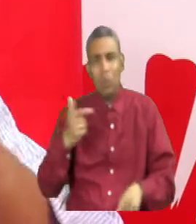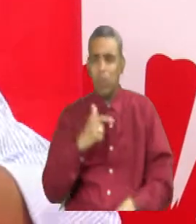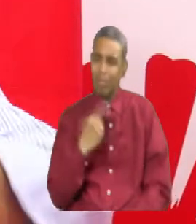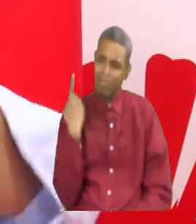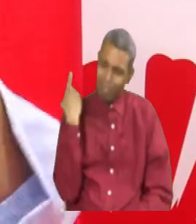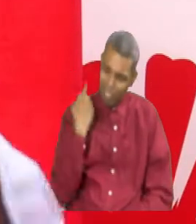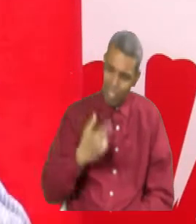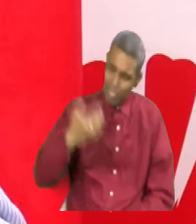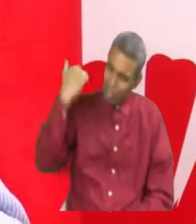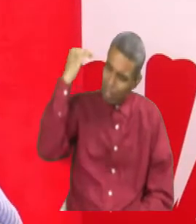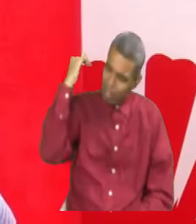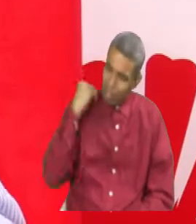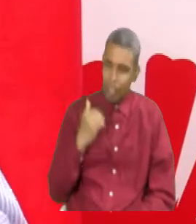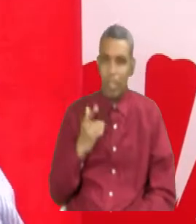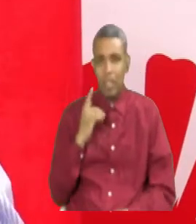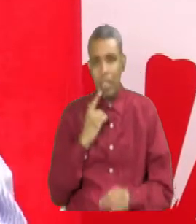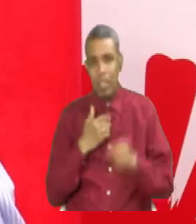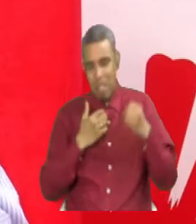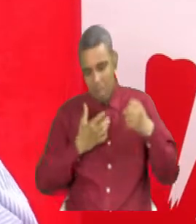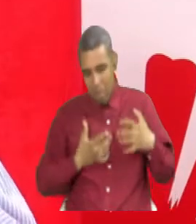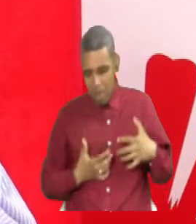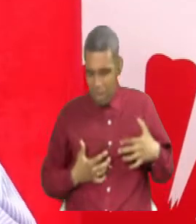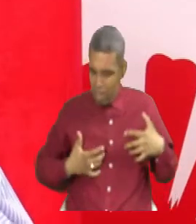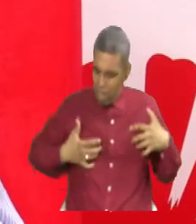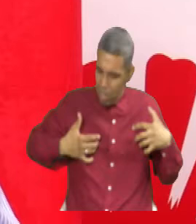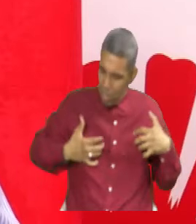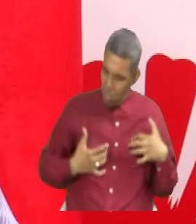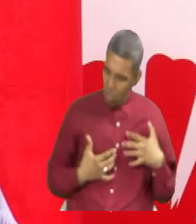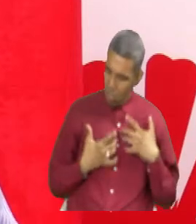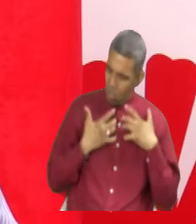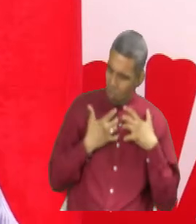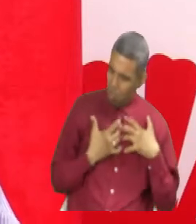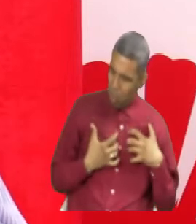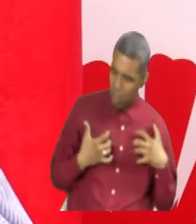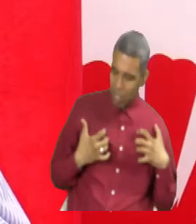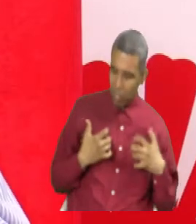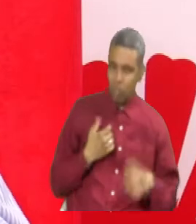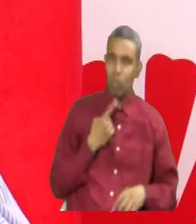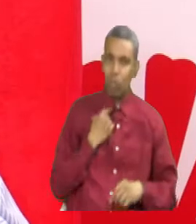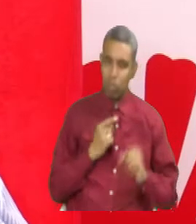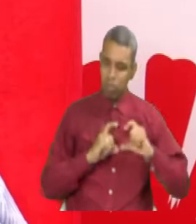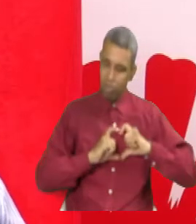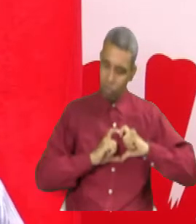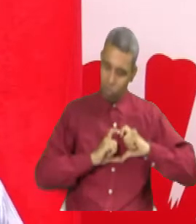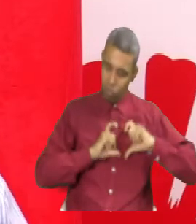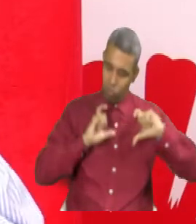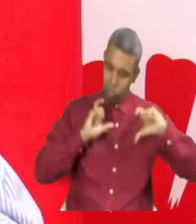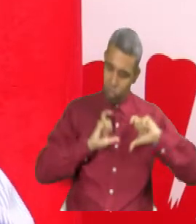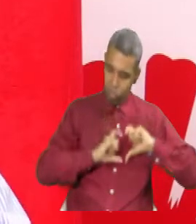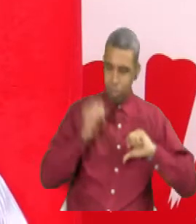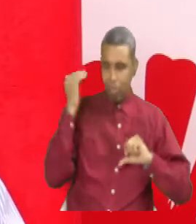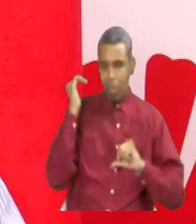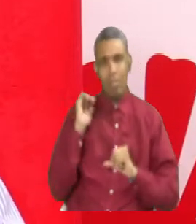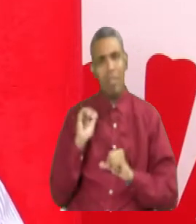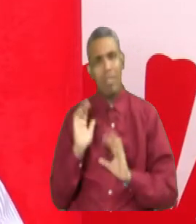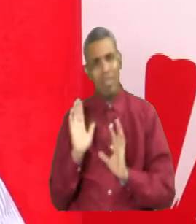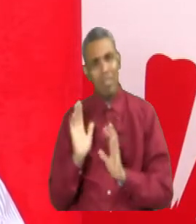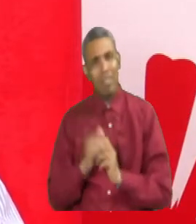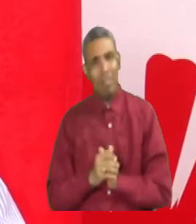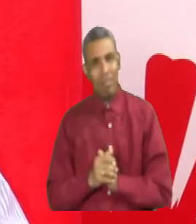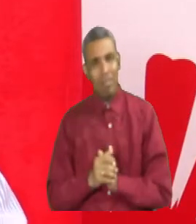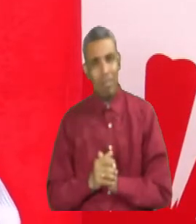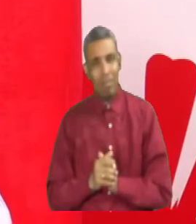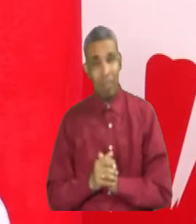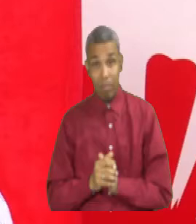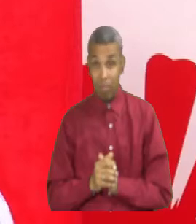ese vallenato llorón, como le dicen, pero que a nosotros definitivamente nos encanta, y es muy bueno poder llegarle a toda